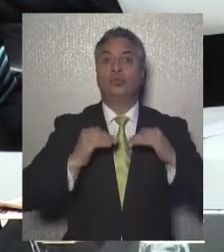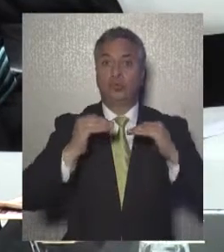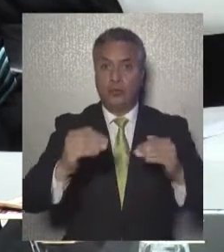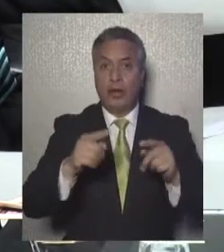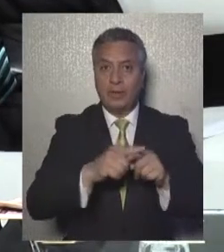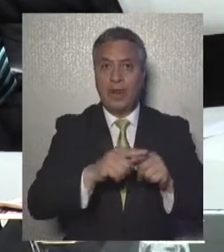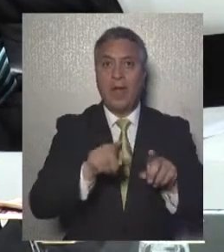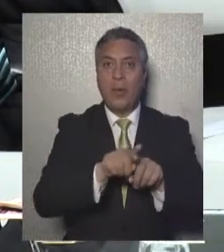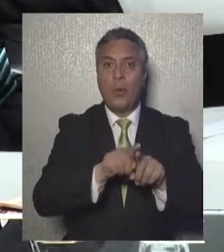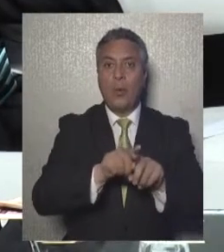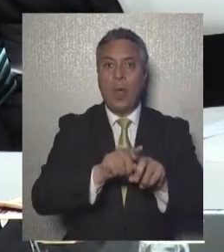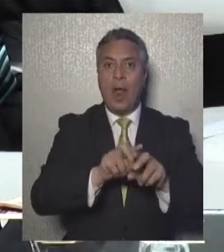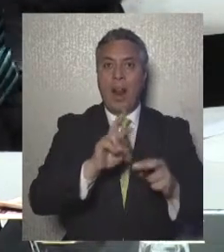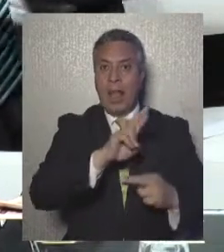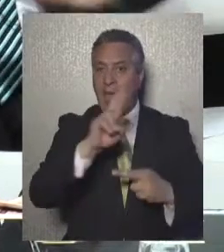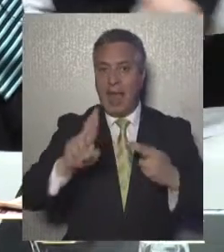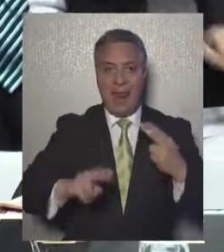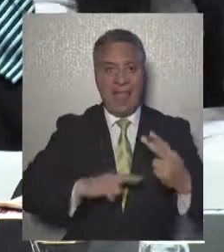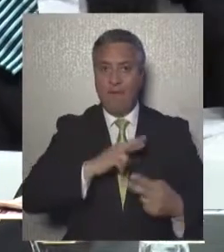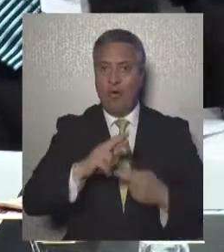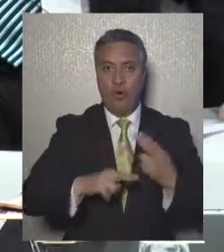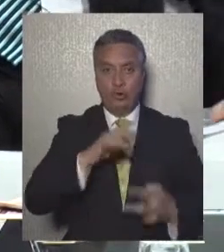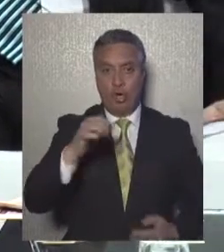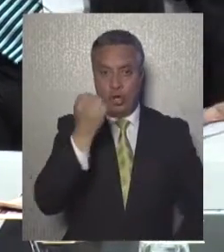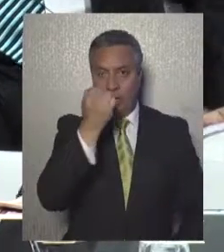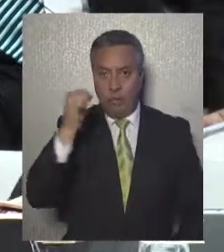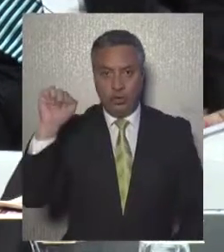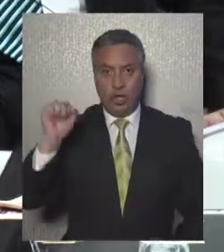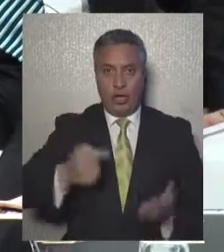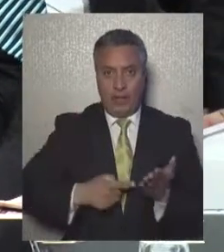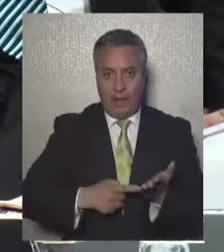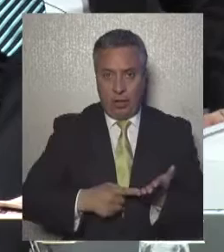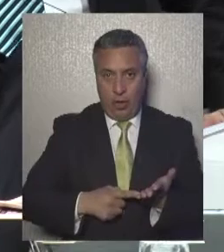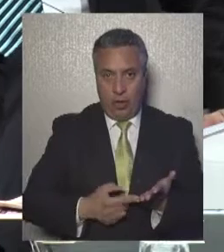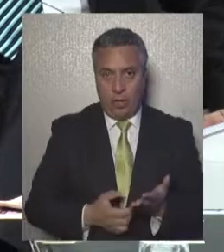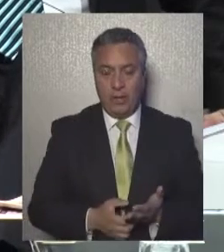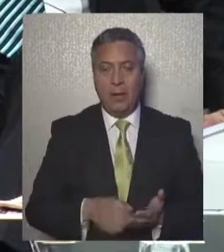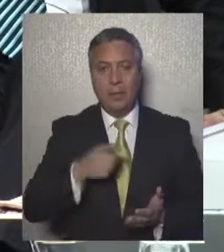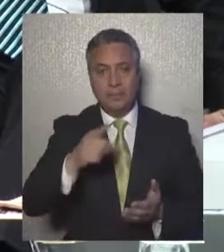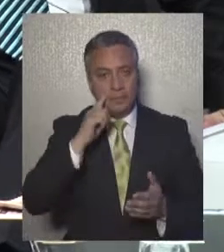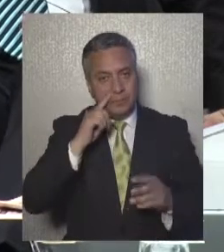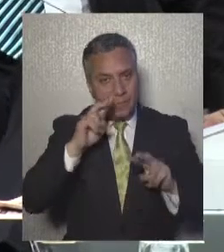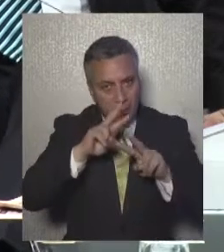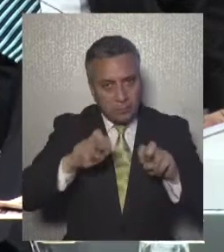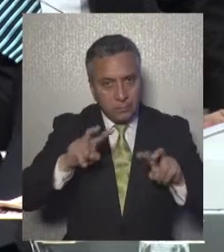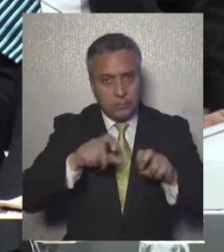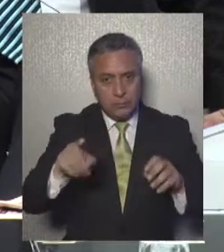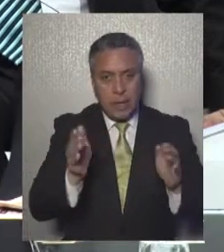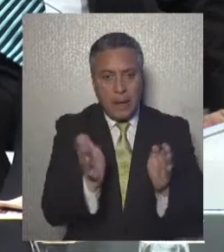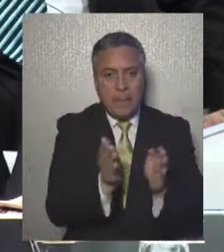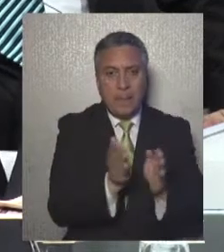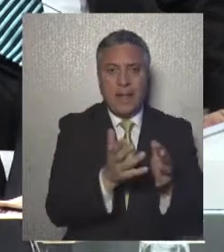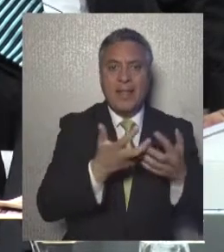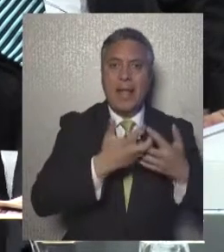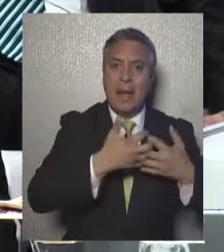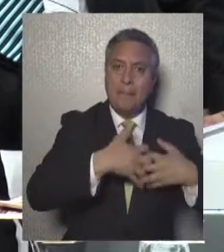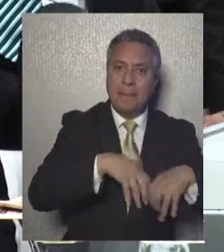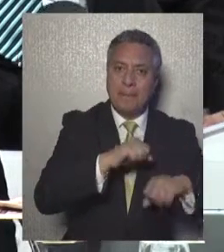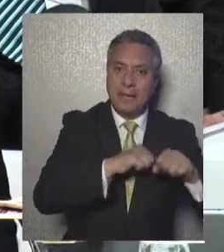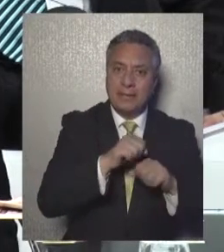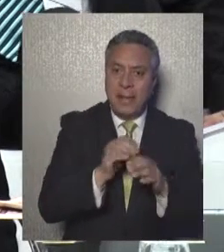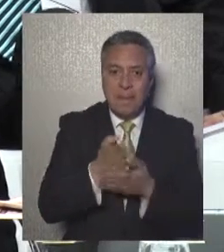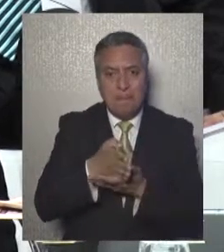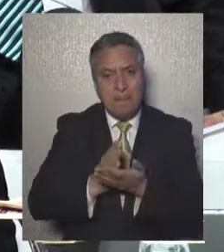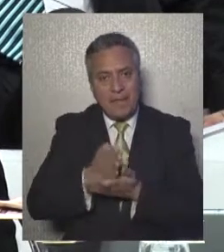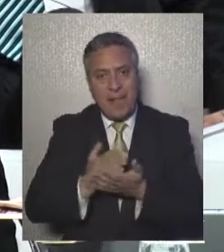revolución tecnológica. Eduardo, no me gustaría que quedaran fuera del análisis y la reflexión las pequeñas empresas, las pequeñas y medianas empresas, el